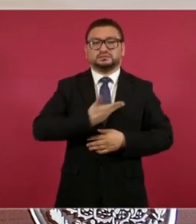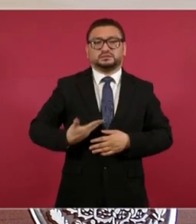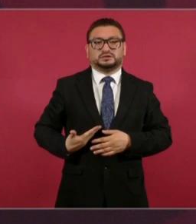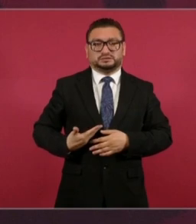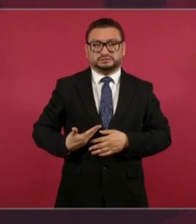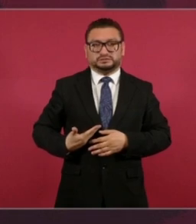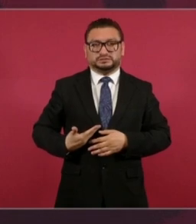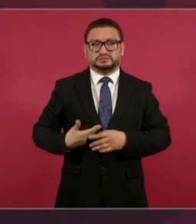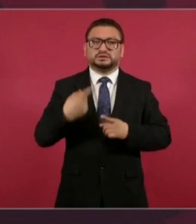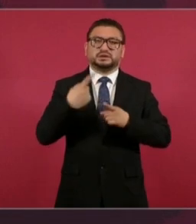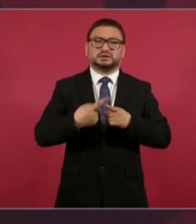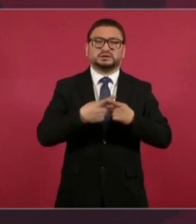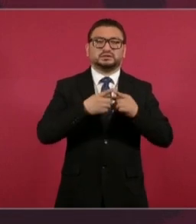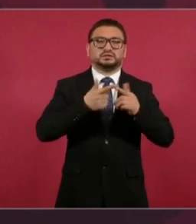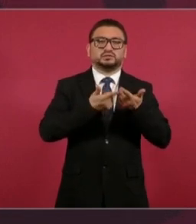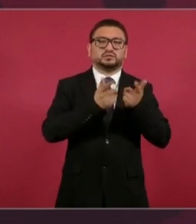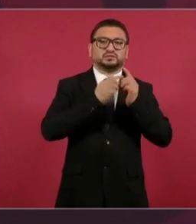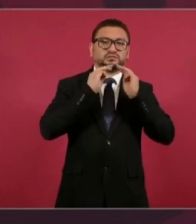por